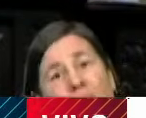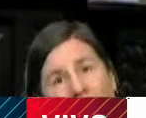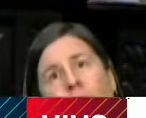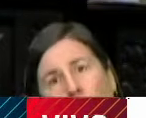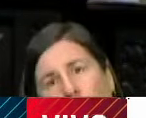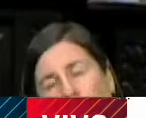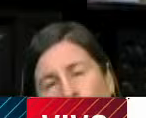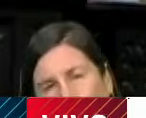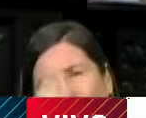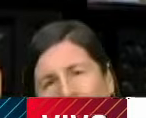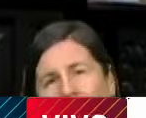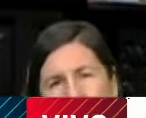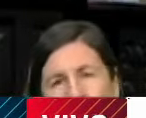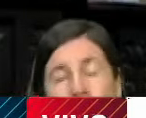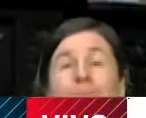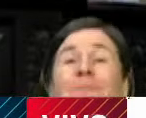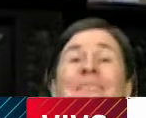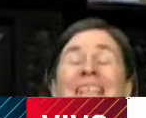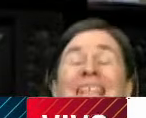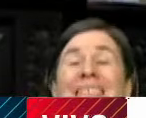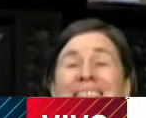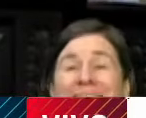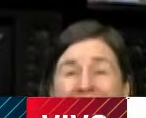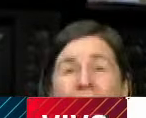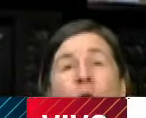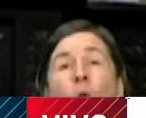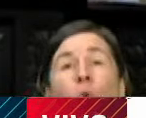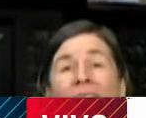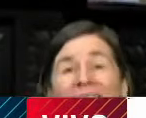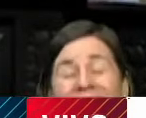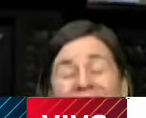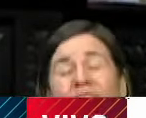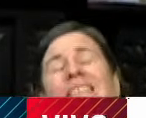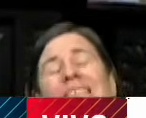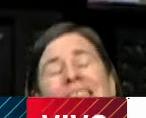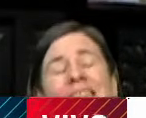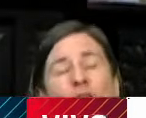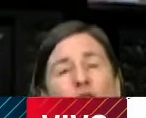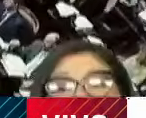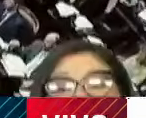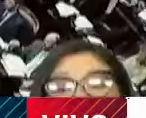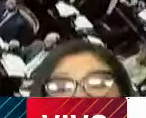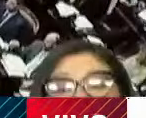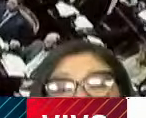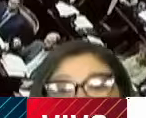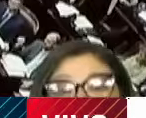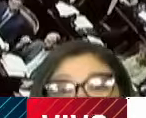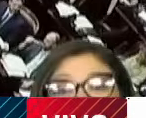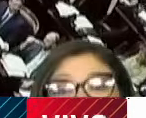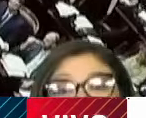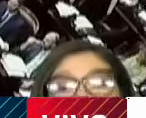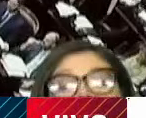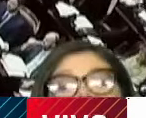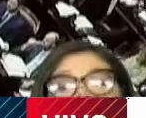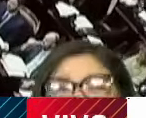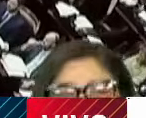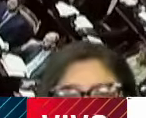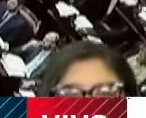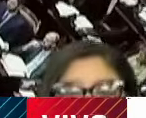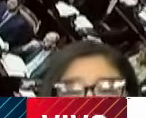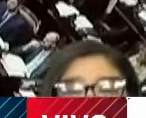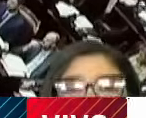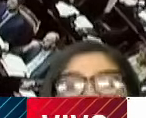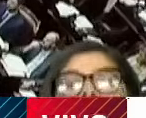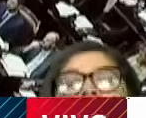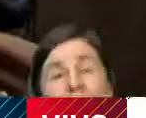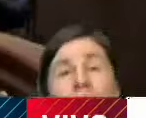Y Montero le dice, está como está por el desmanejo político e institucional que ustedes, por, imagino el kirchnerismo, llevaron